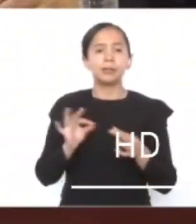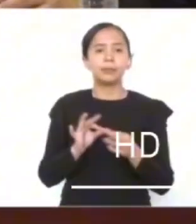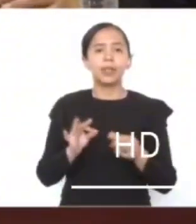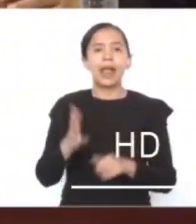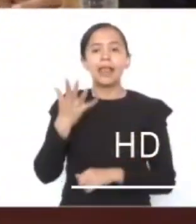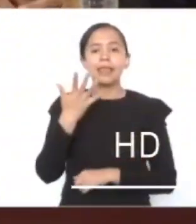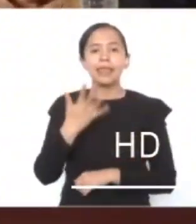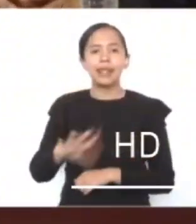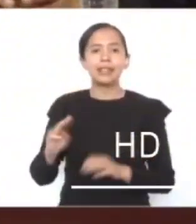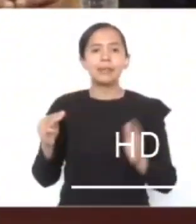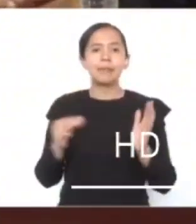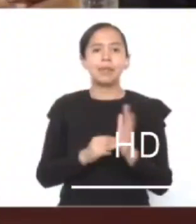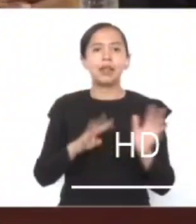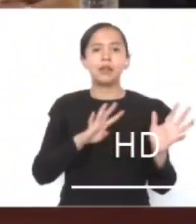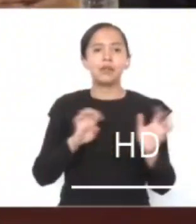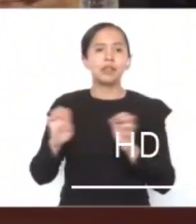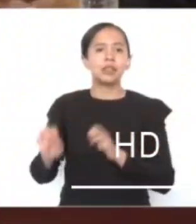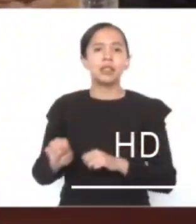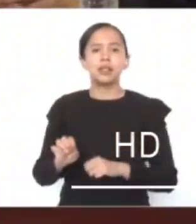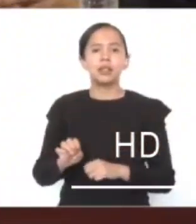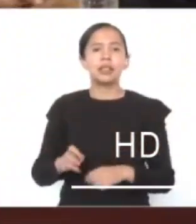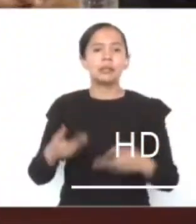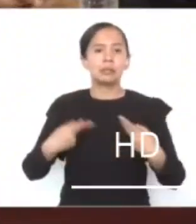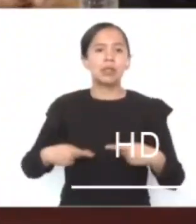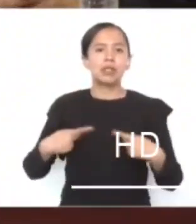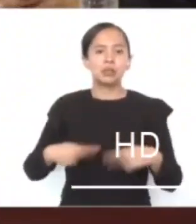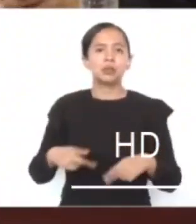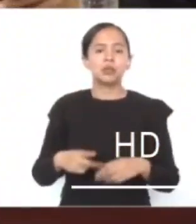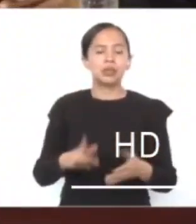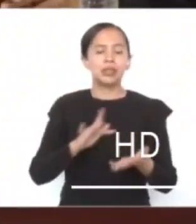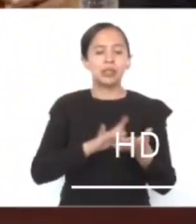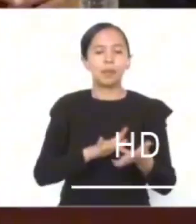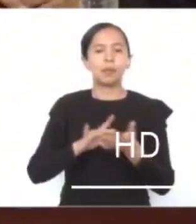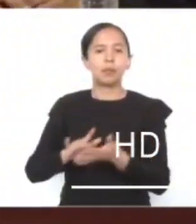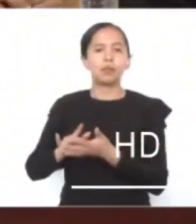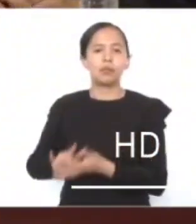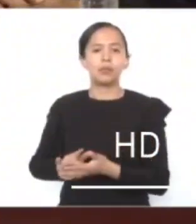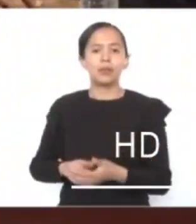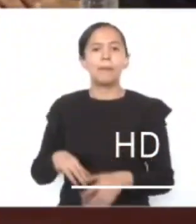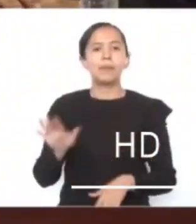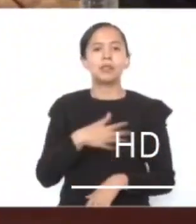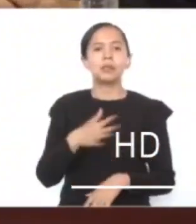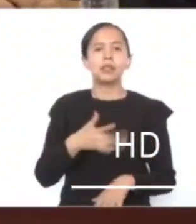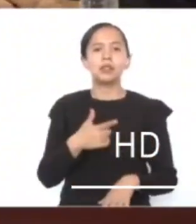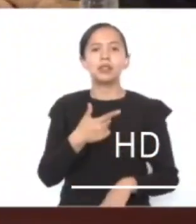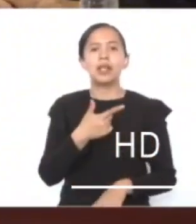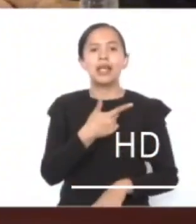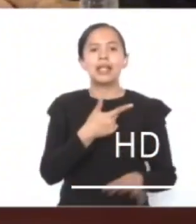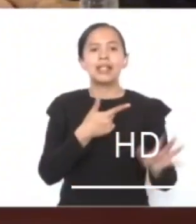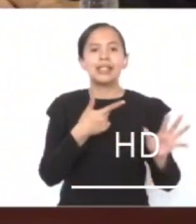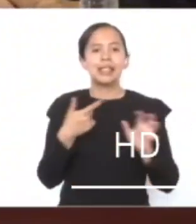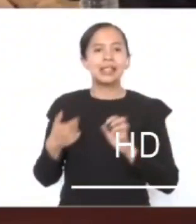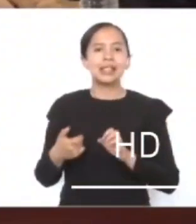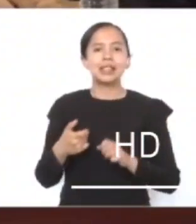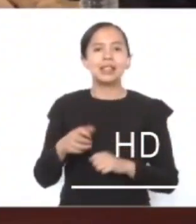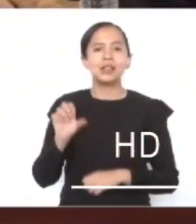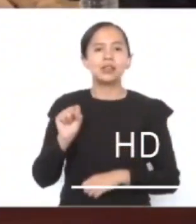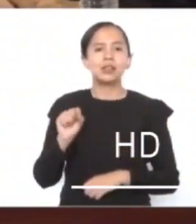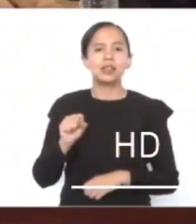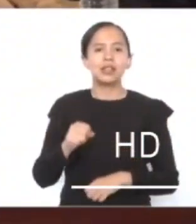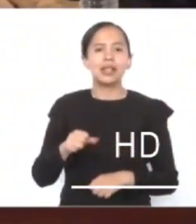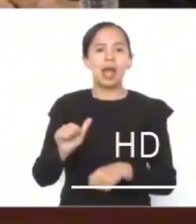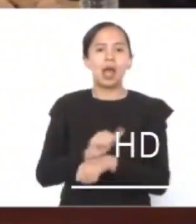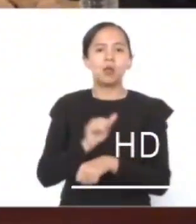a 10,990 elementos, apoyados con 770 vehículos